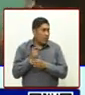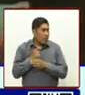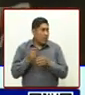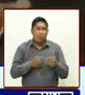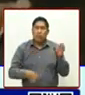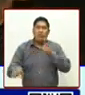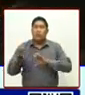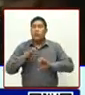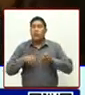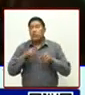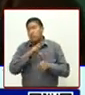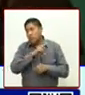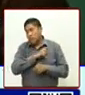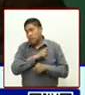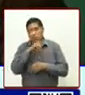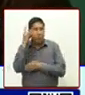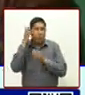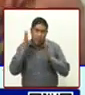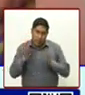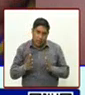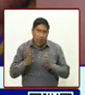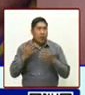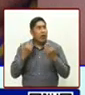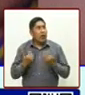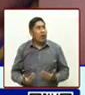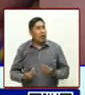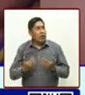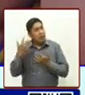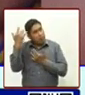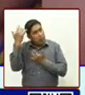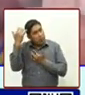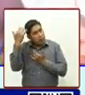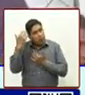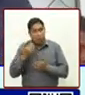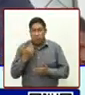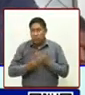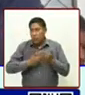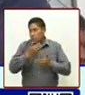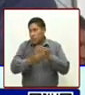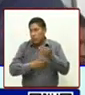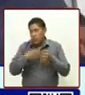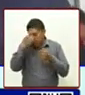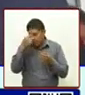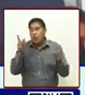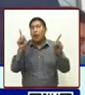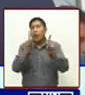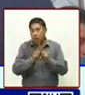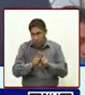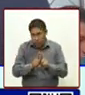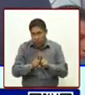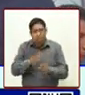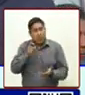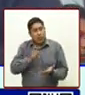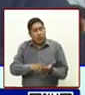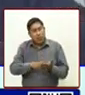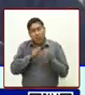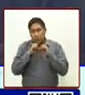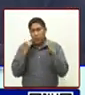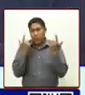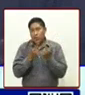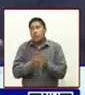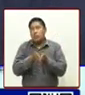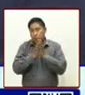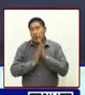científico de la policía boliviana, y ahora simplemente esperar que el procedimiento sea acorde a la exigencia social de